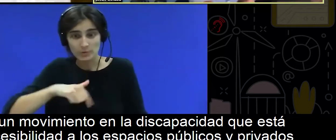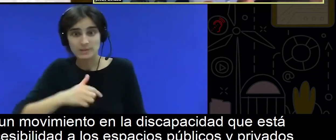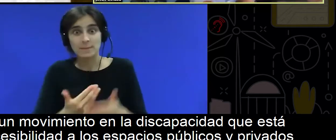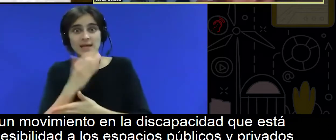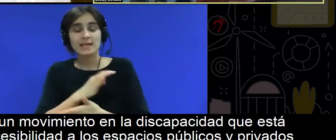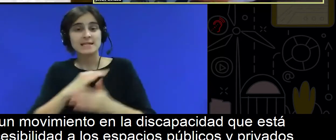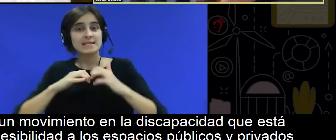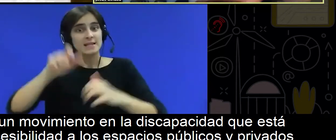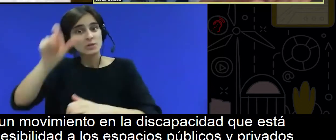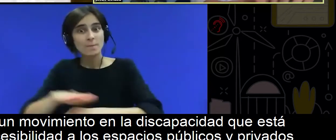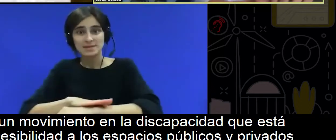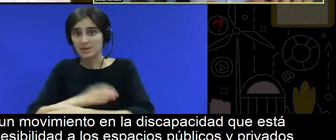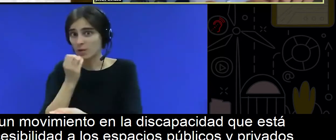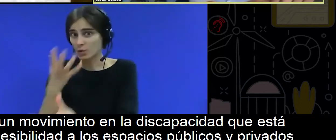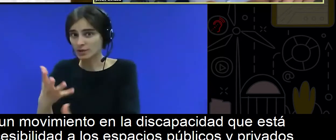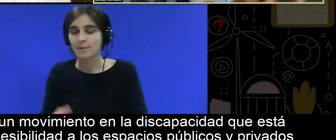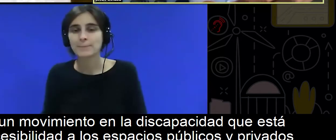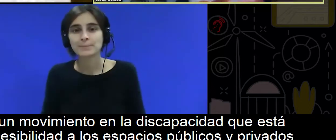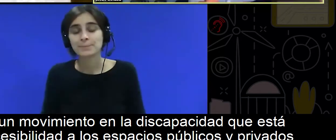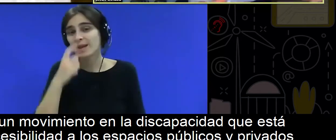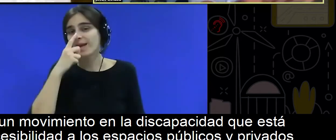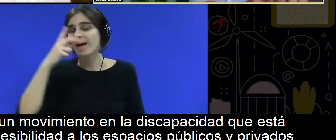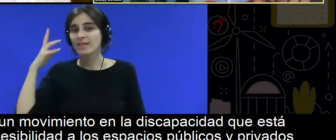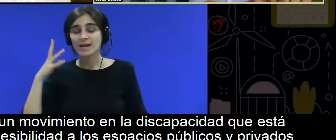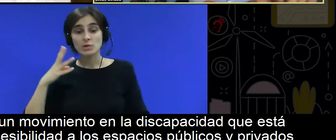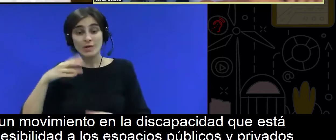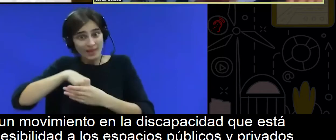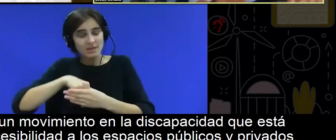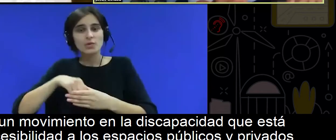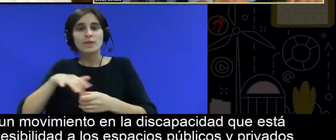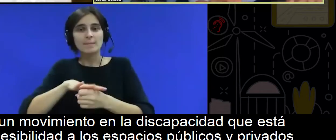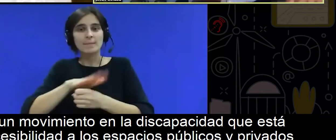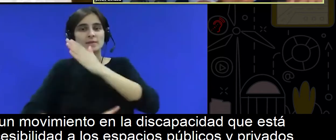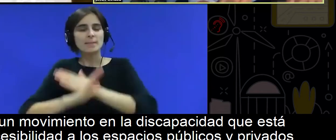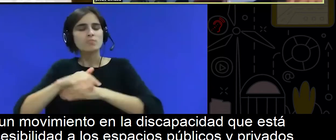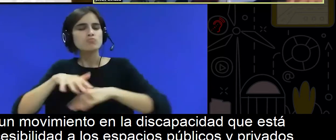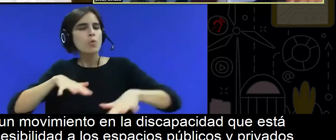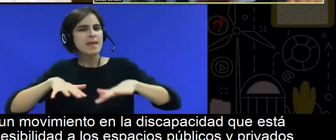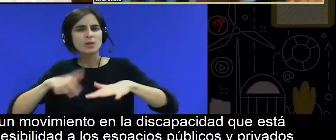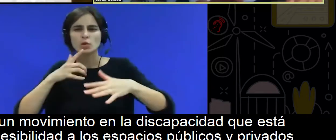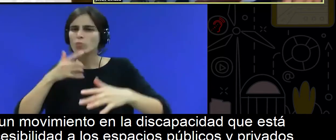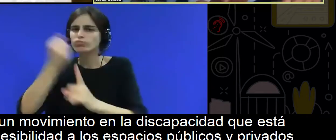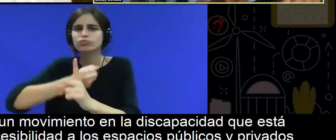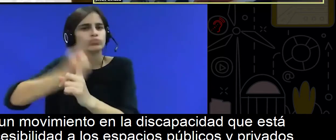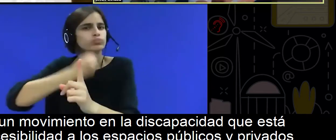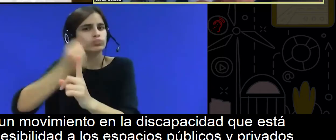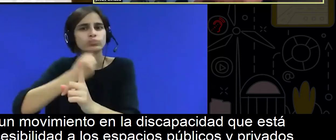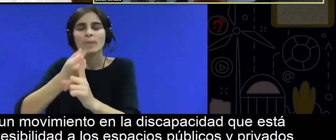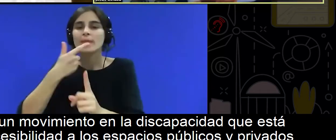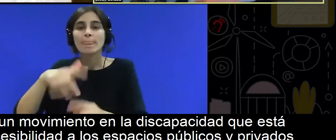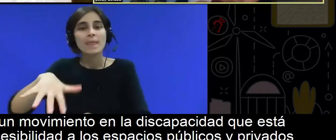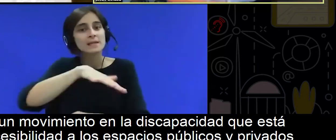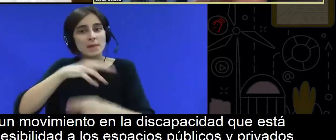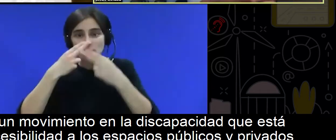hay un movimiento dentro de la discapacidad, y lo conocemos bien, con toda la razón del mundo, están demandando la accesibilidad a los espacios públicos